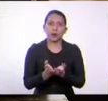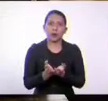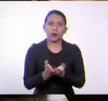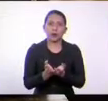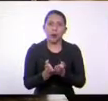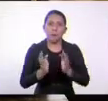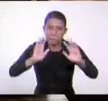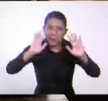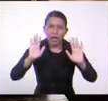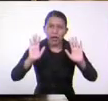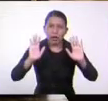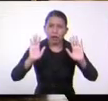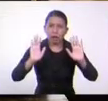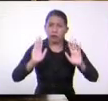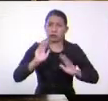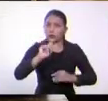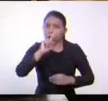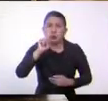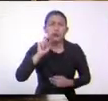¿Pero acaso hemos